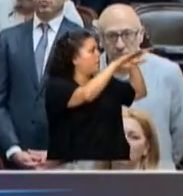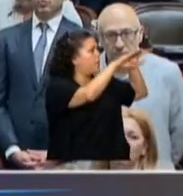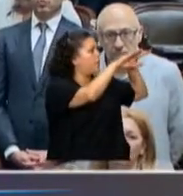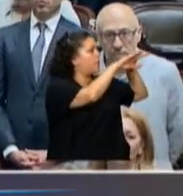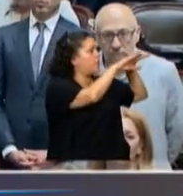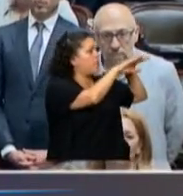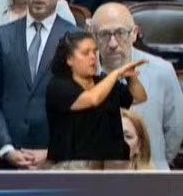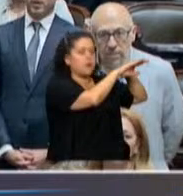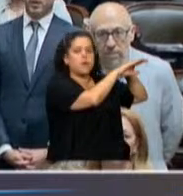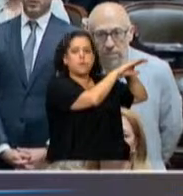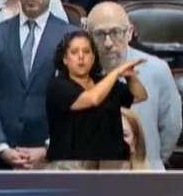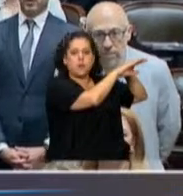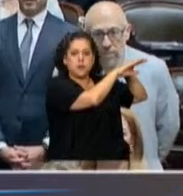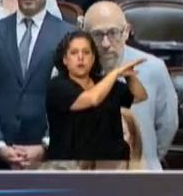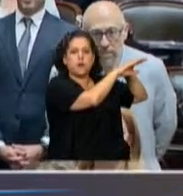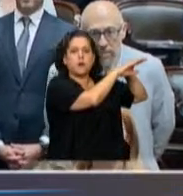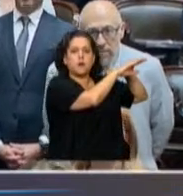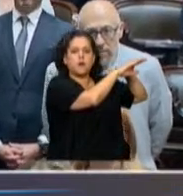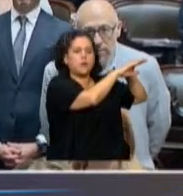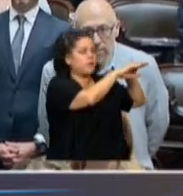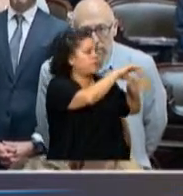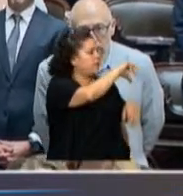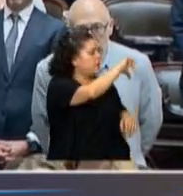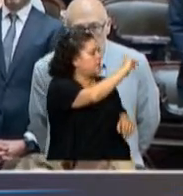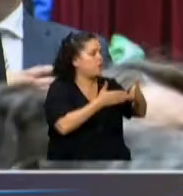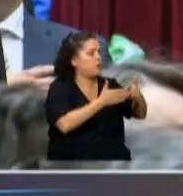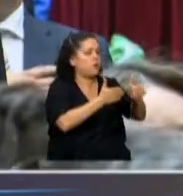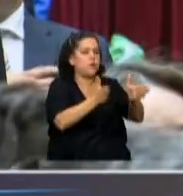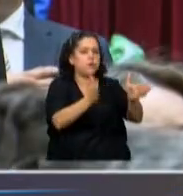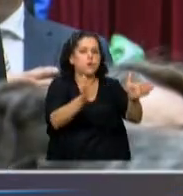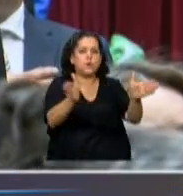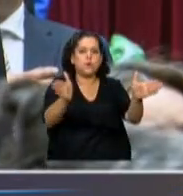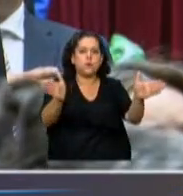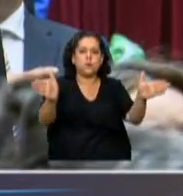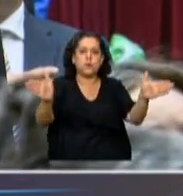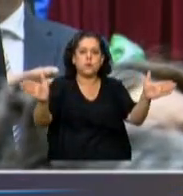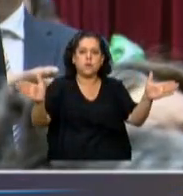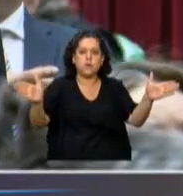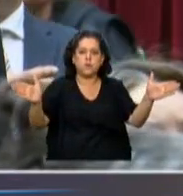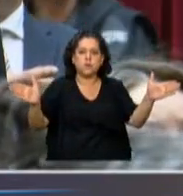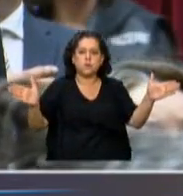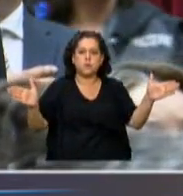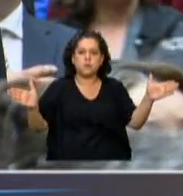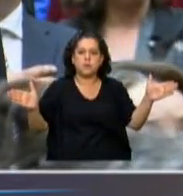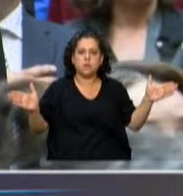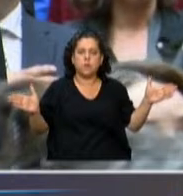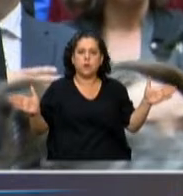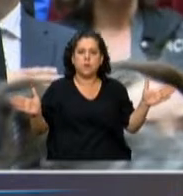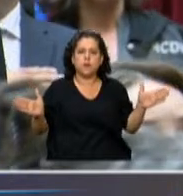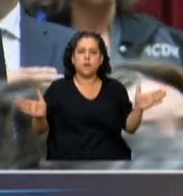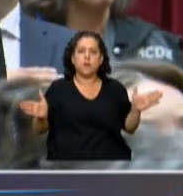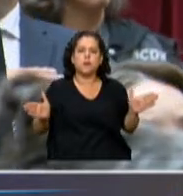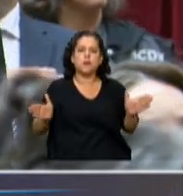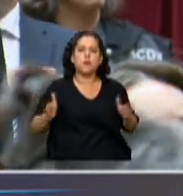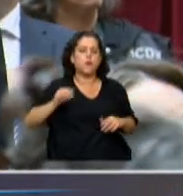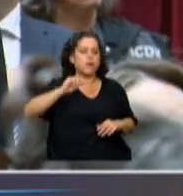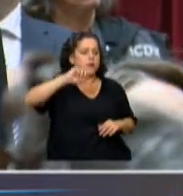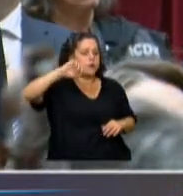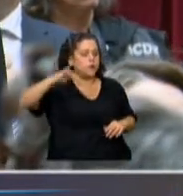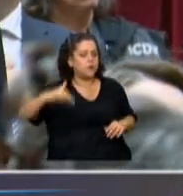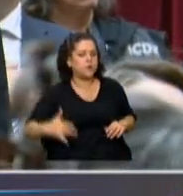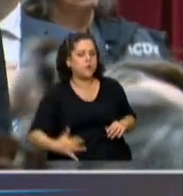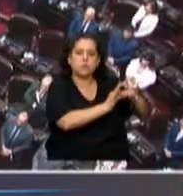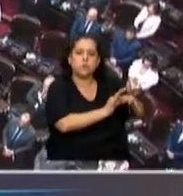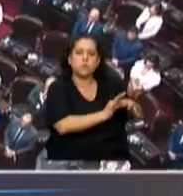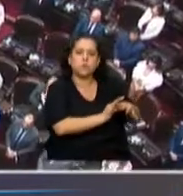Muchos diputados que vemos que es la segunda vez que se juntan todos. Varios de ellos nos decían hoy que son diputados que tienen